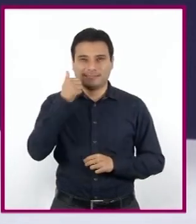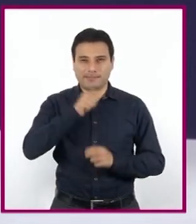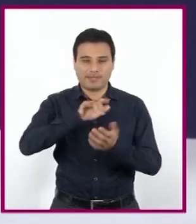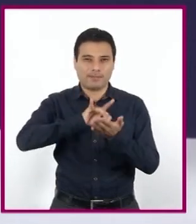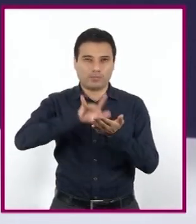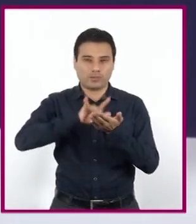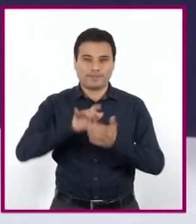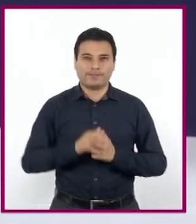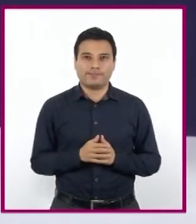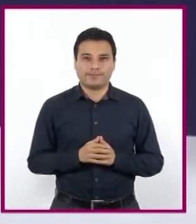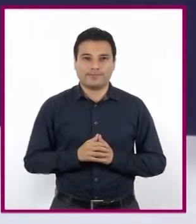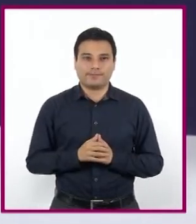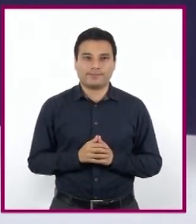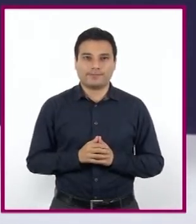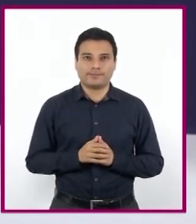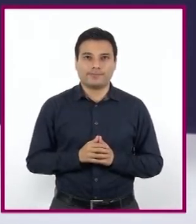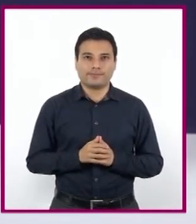momento?